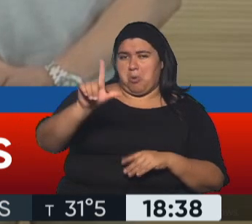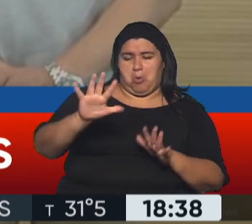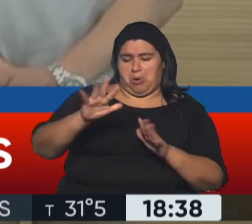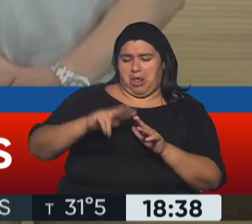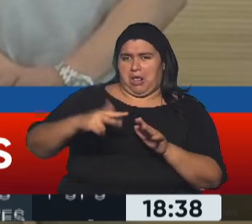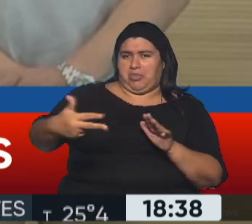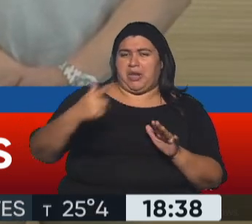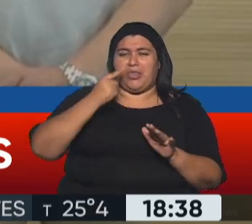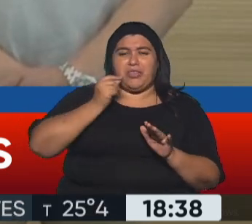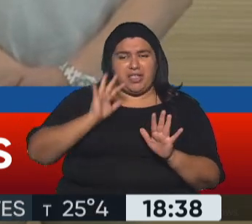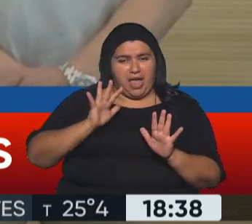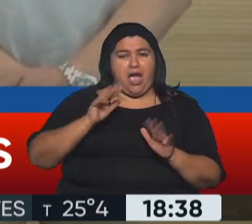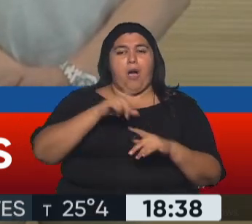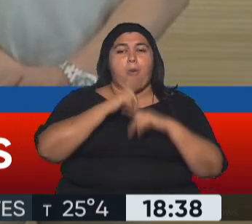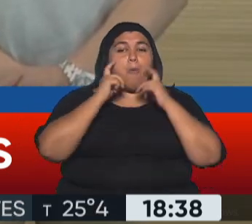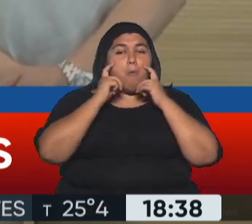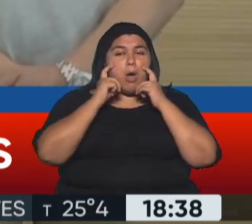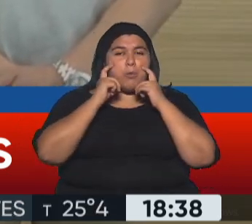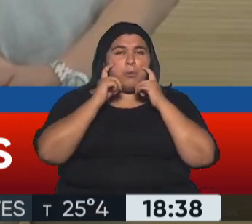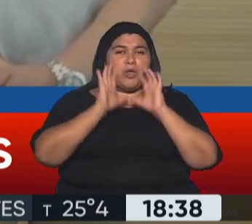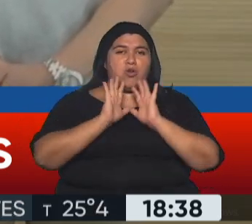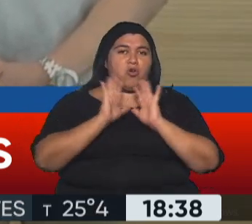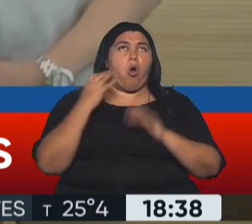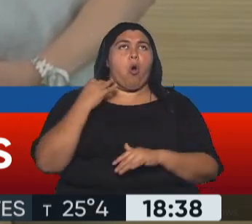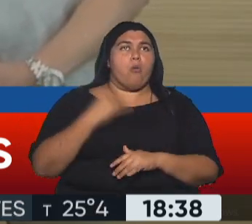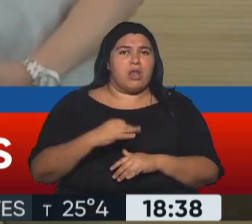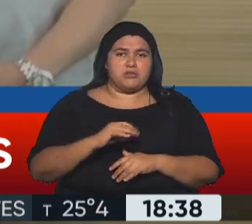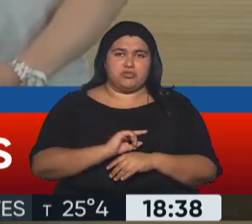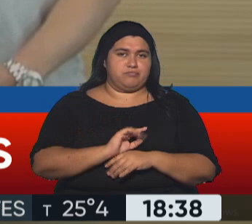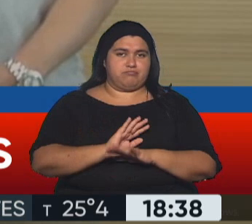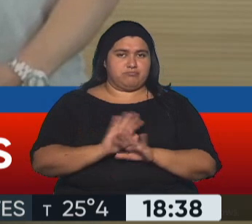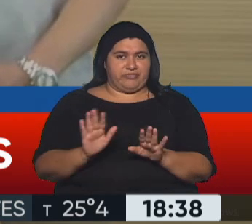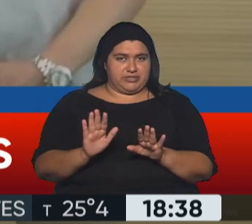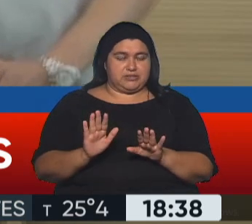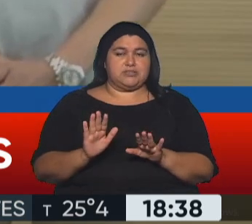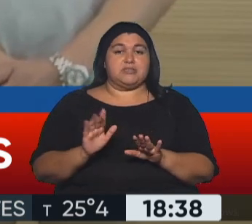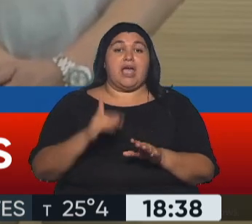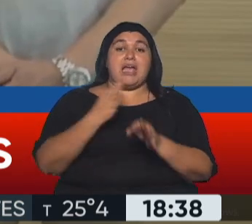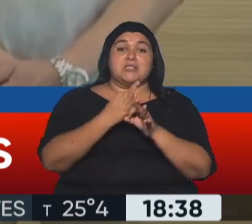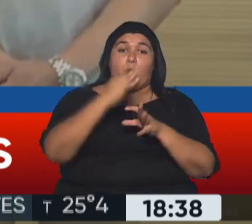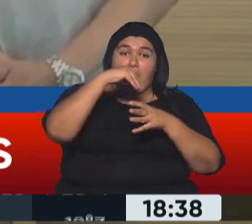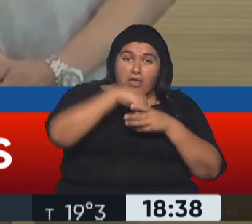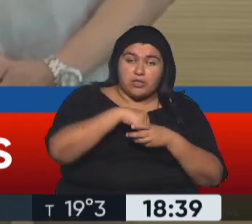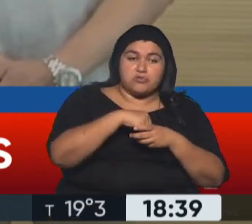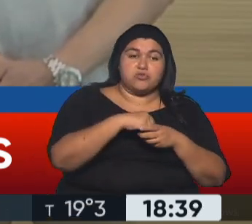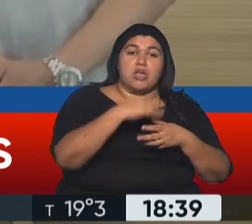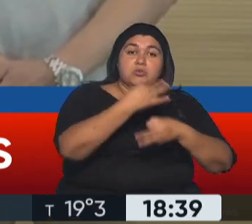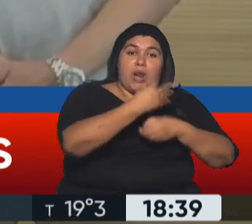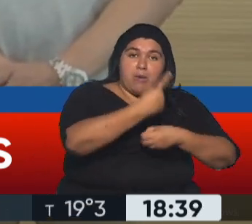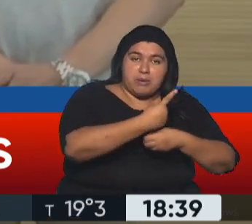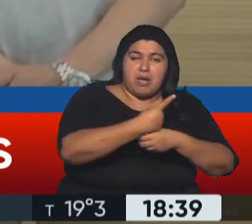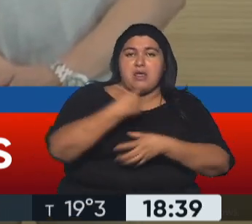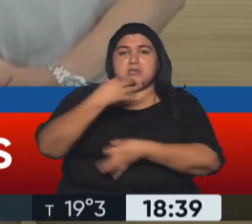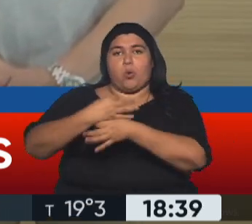días, el barbijo deja de ser obligatorio en las escuelas, tanto para los chicos de primaria como para